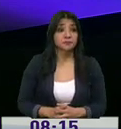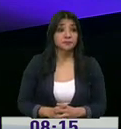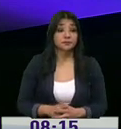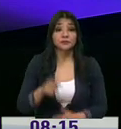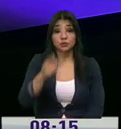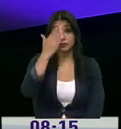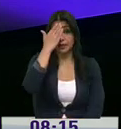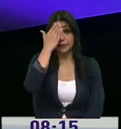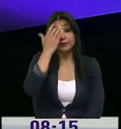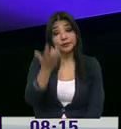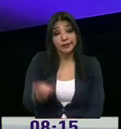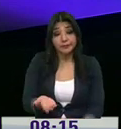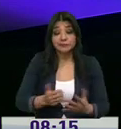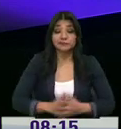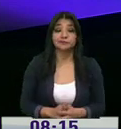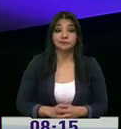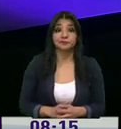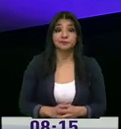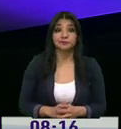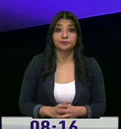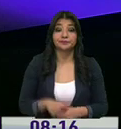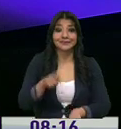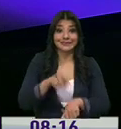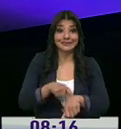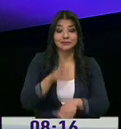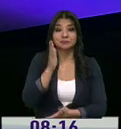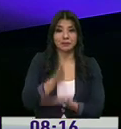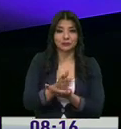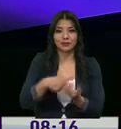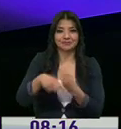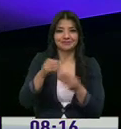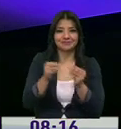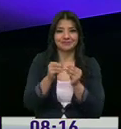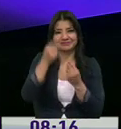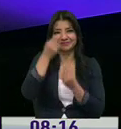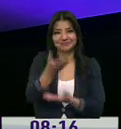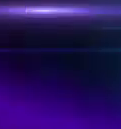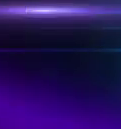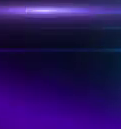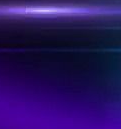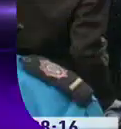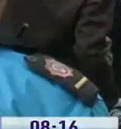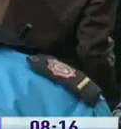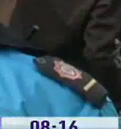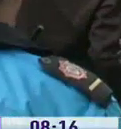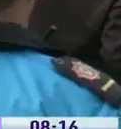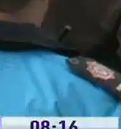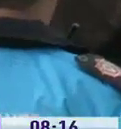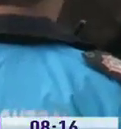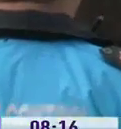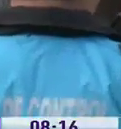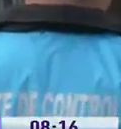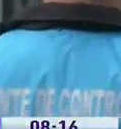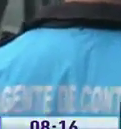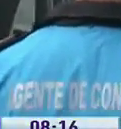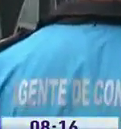por qué se está dando todo esto. Vamos para una pausa en el primer noticiero de la comunidad y al retornar tenemos importante información. Les contamos